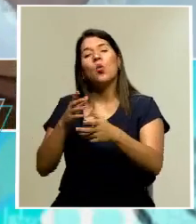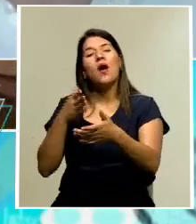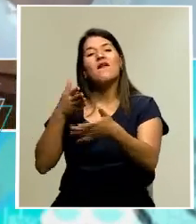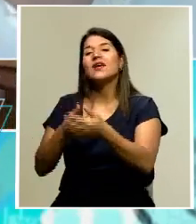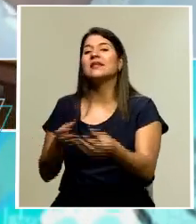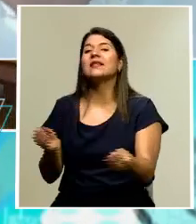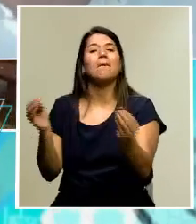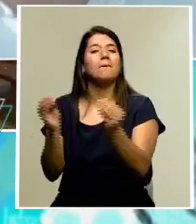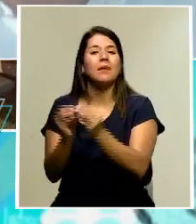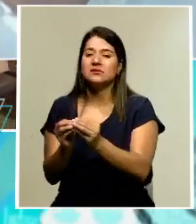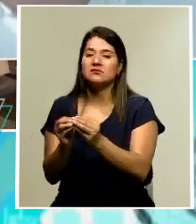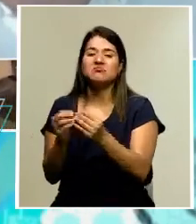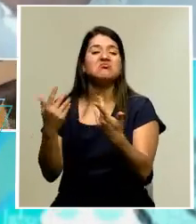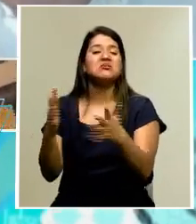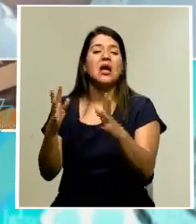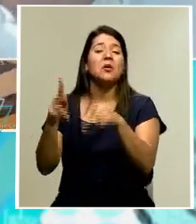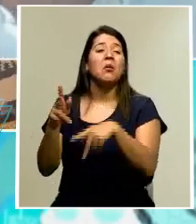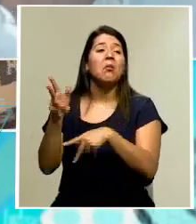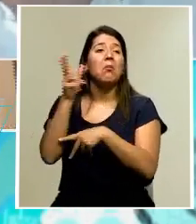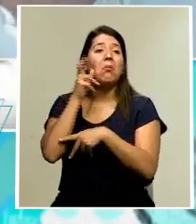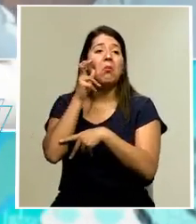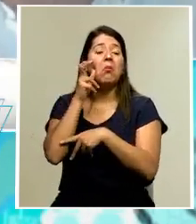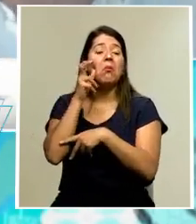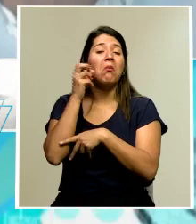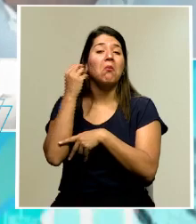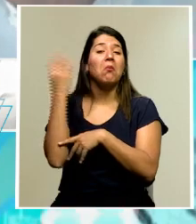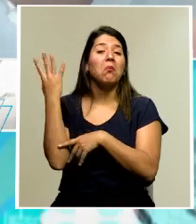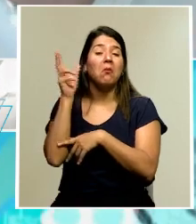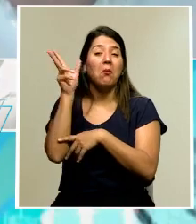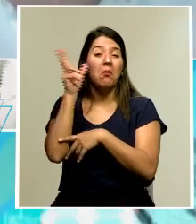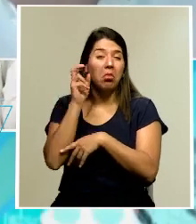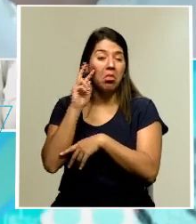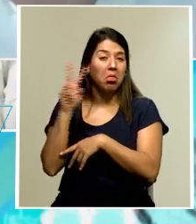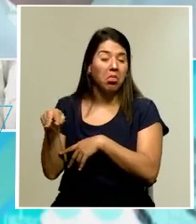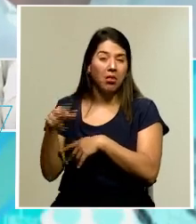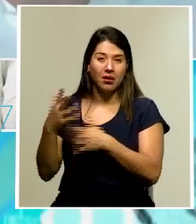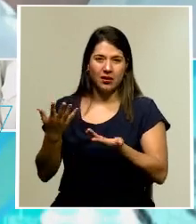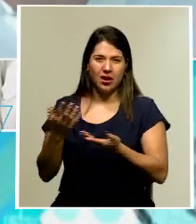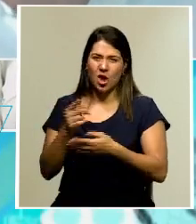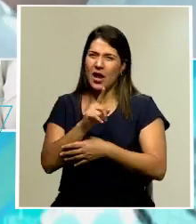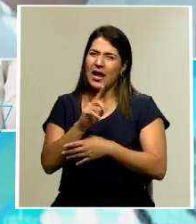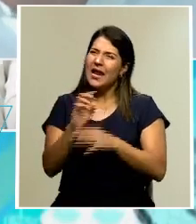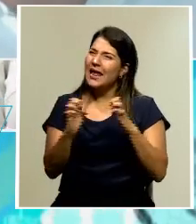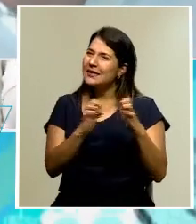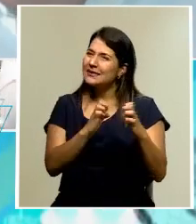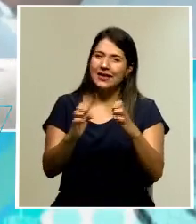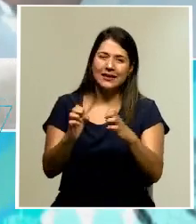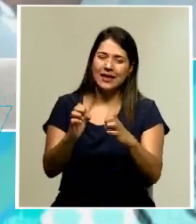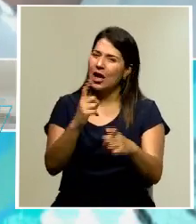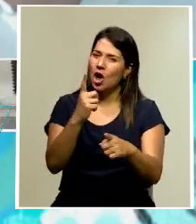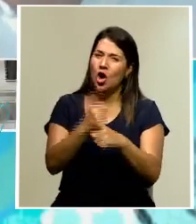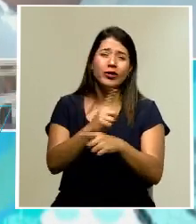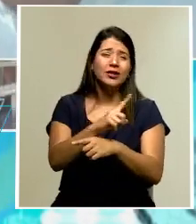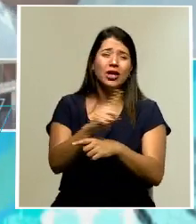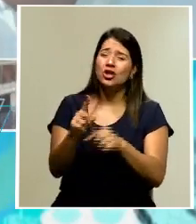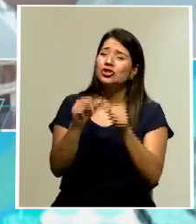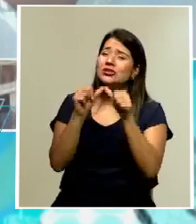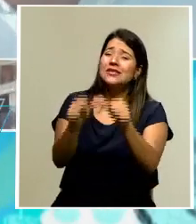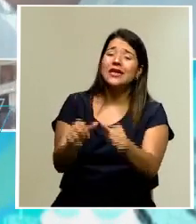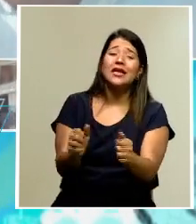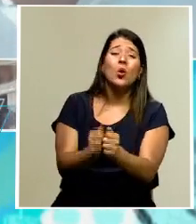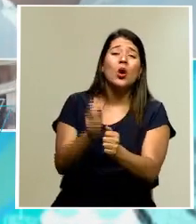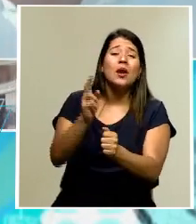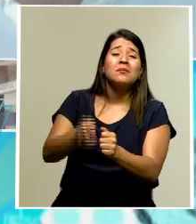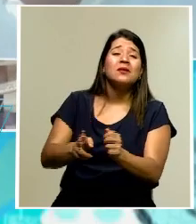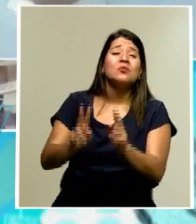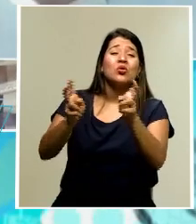daño. La estrategia con don José María Figueres no es golpearlo siempre con lo mismo, porque ya, digamos, ya eso está presupuestado, ya el 50% de la población